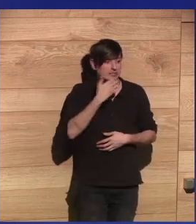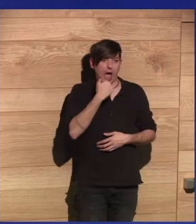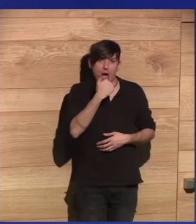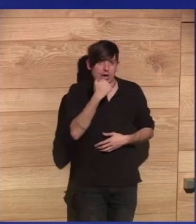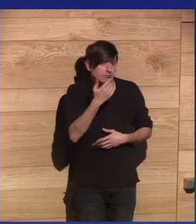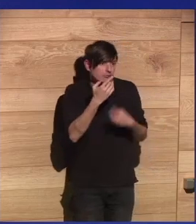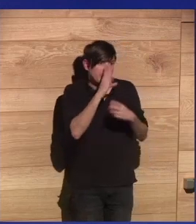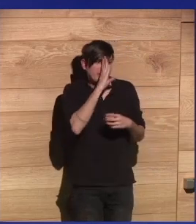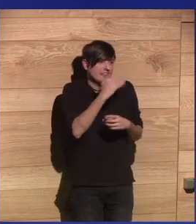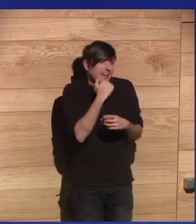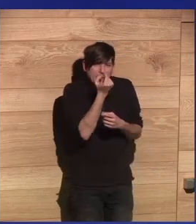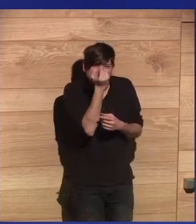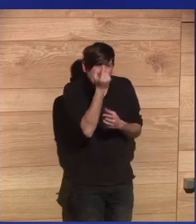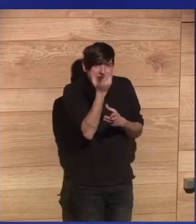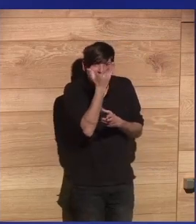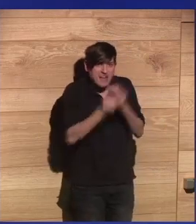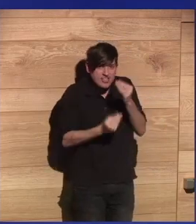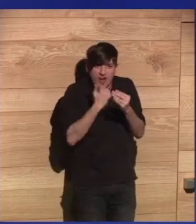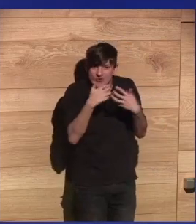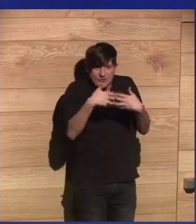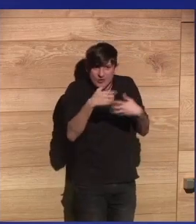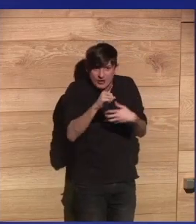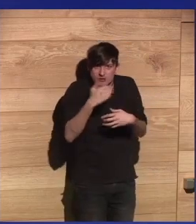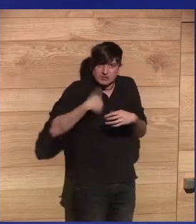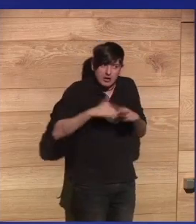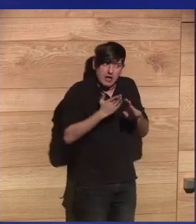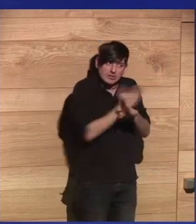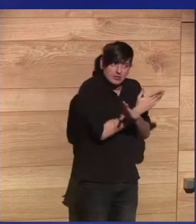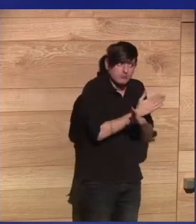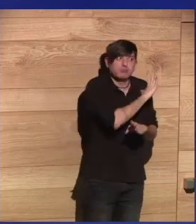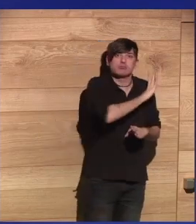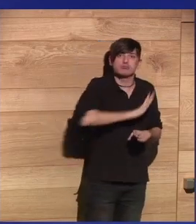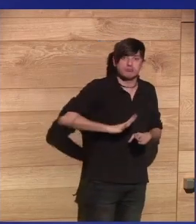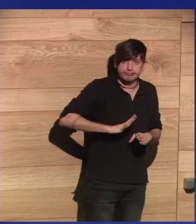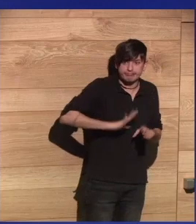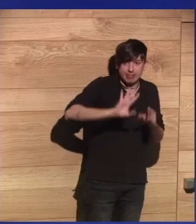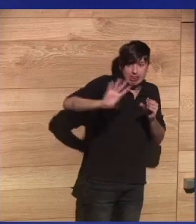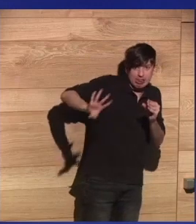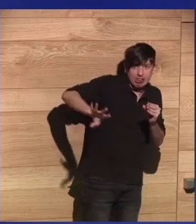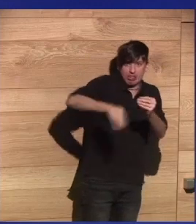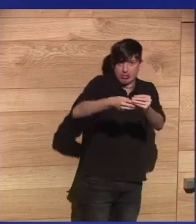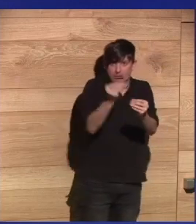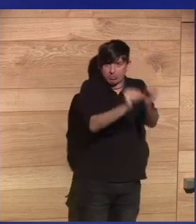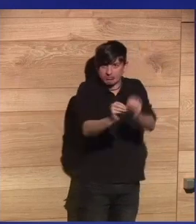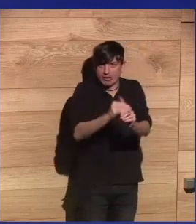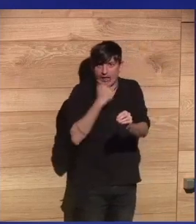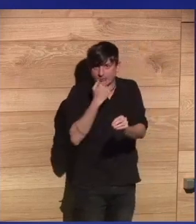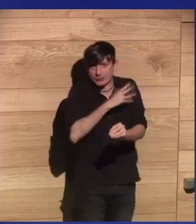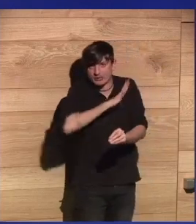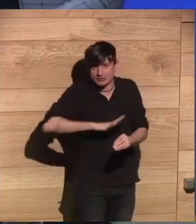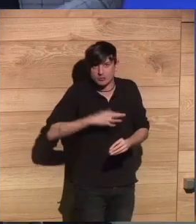directo, por pequeño que sea, no funciona, pues tenemos ya tomas de seguridad para hacer un pequeño parche, ¿no?